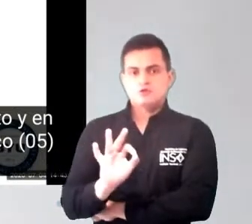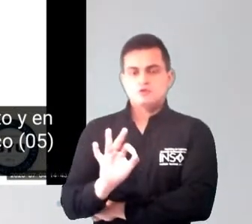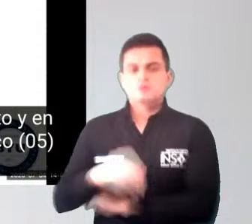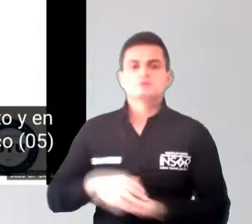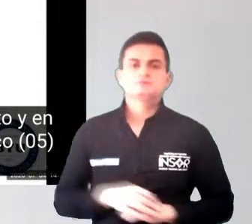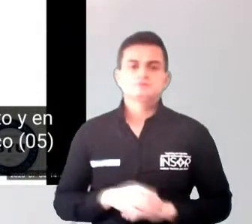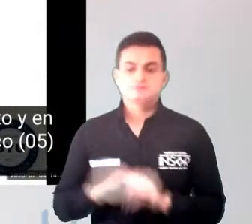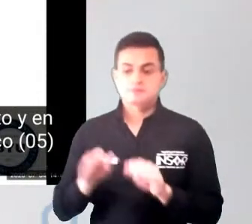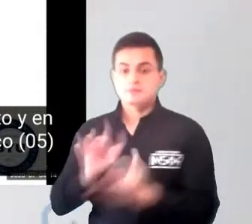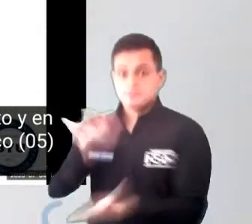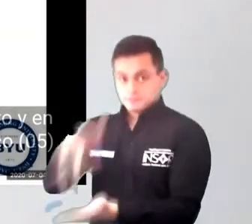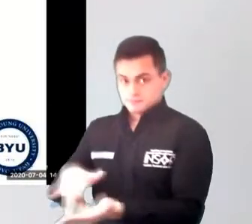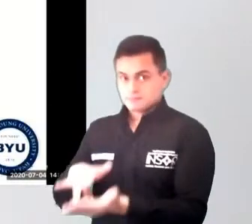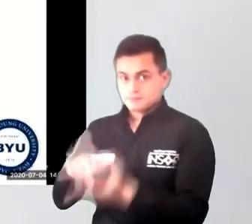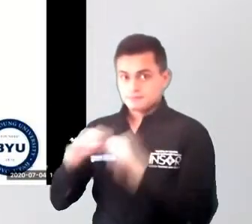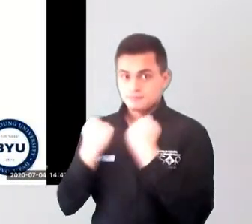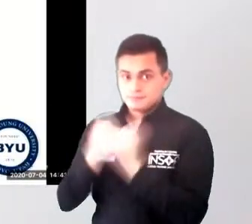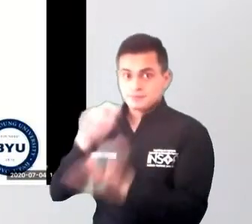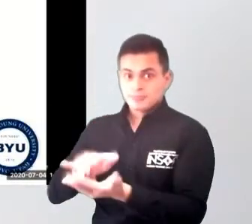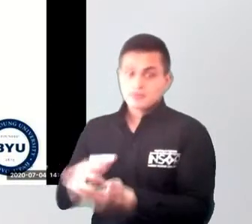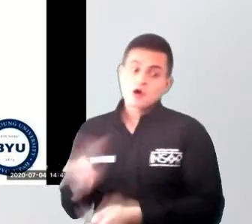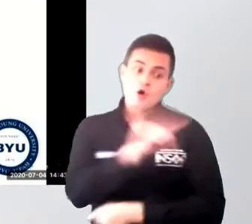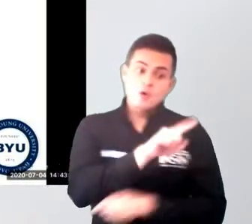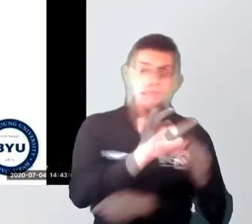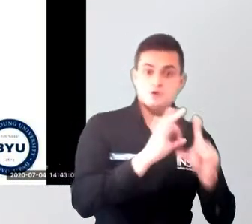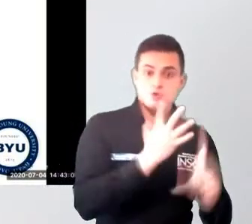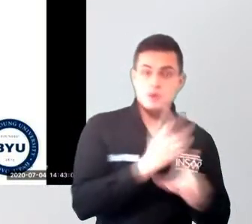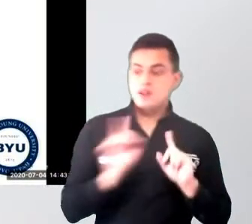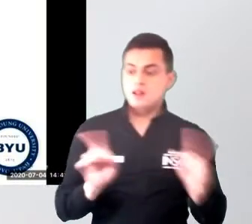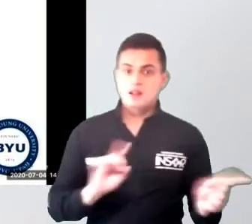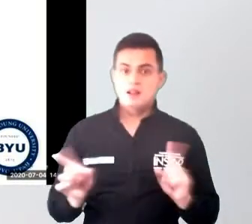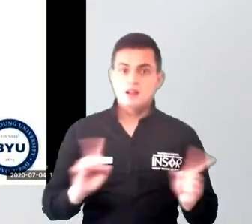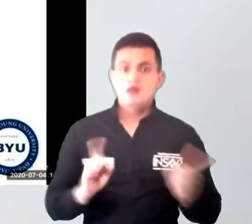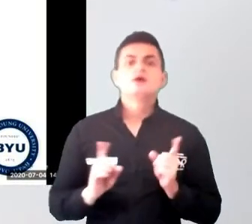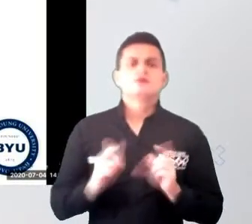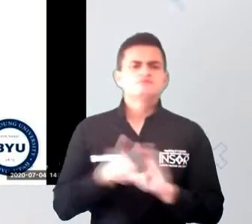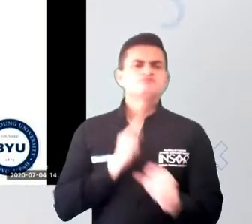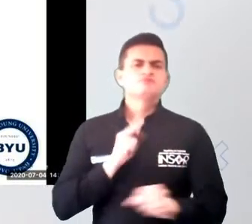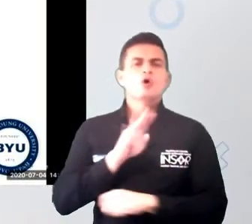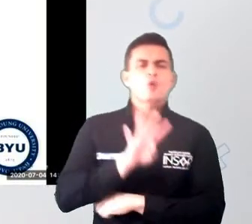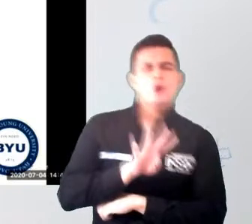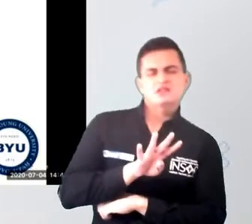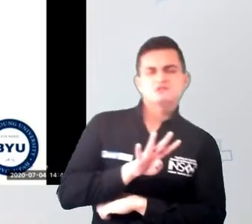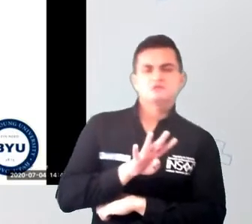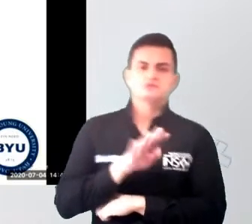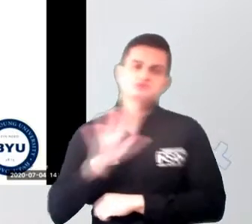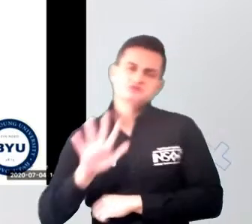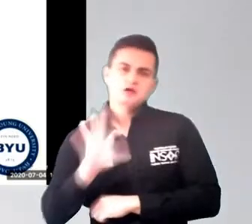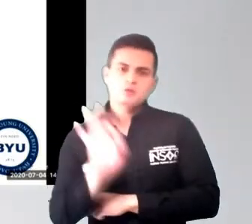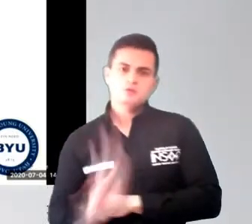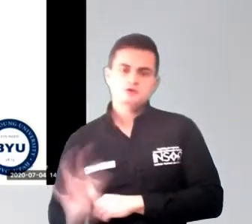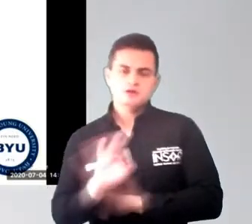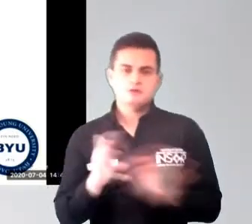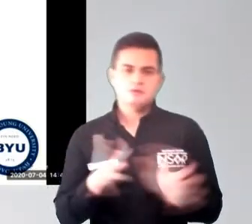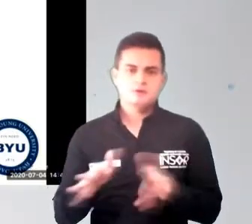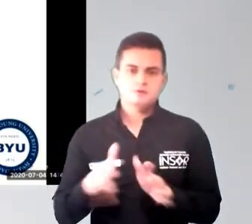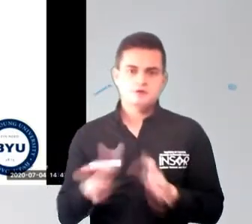cursos presenciales y los en línea tenemos un retiro del 4 al 5%. Por lo